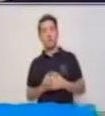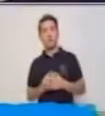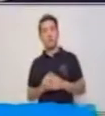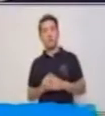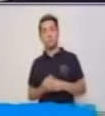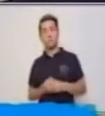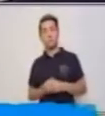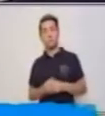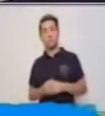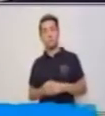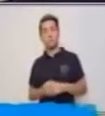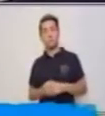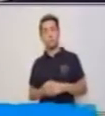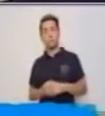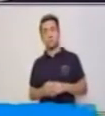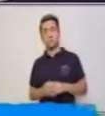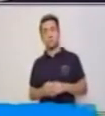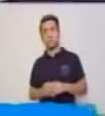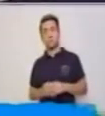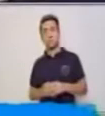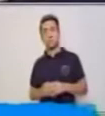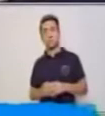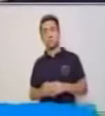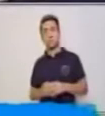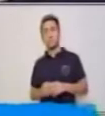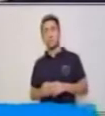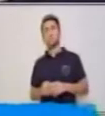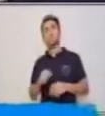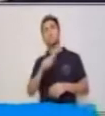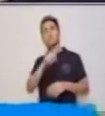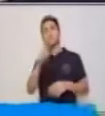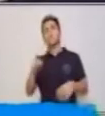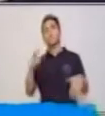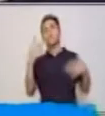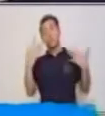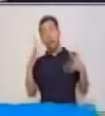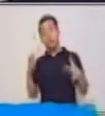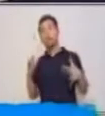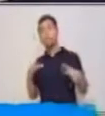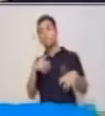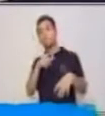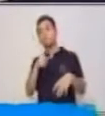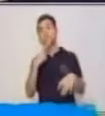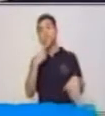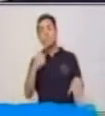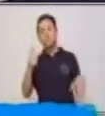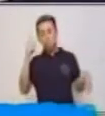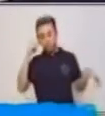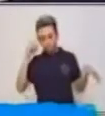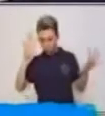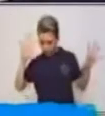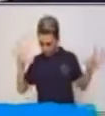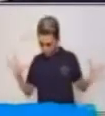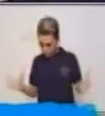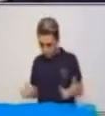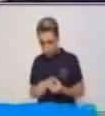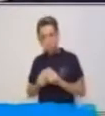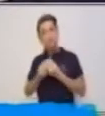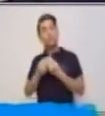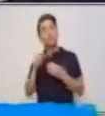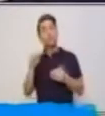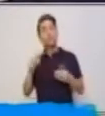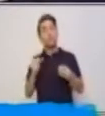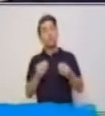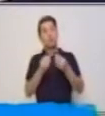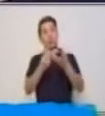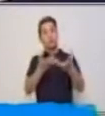Ahora, ya discutimos. ¿Qué conclusión creen que podemos sacar de la actividad?